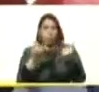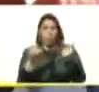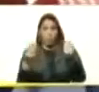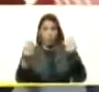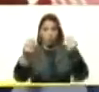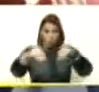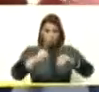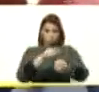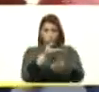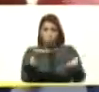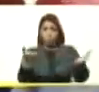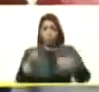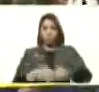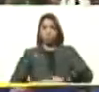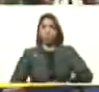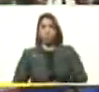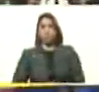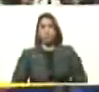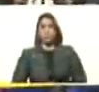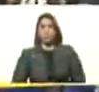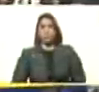ustedes?